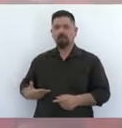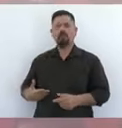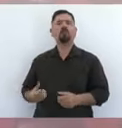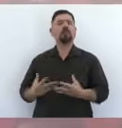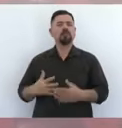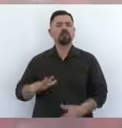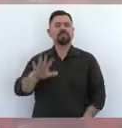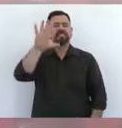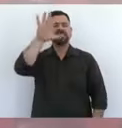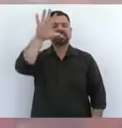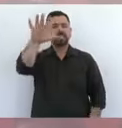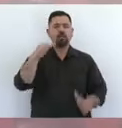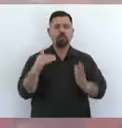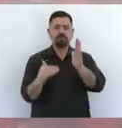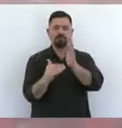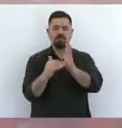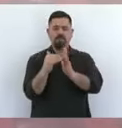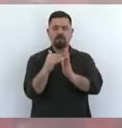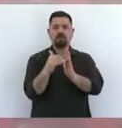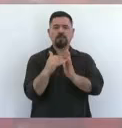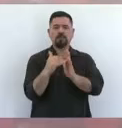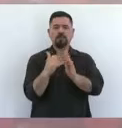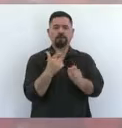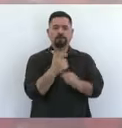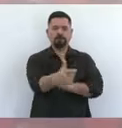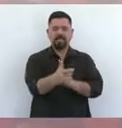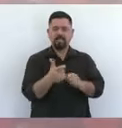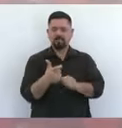5,000,000 de pesos mensuales de pensión.